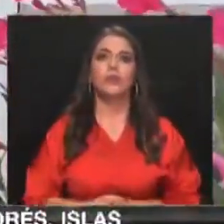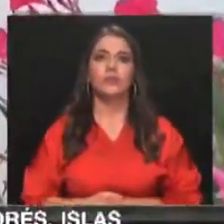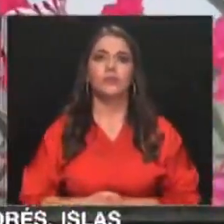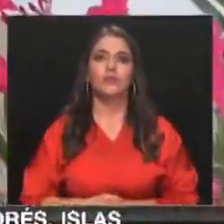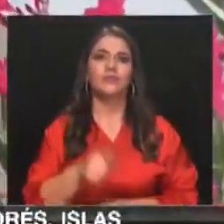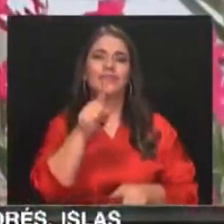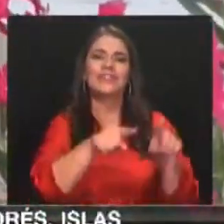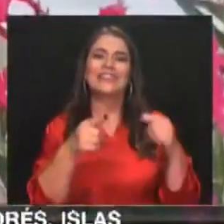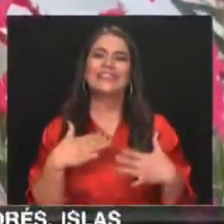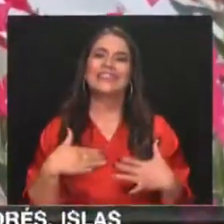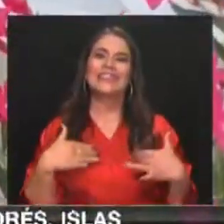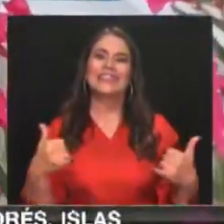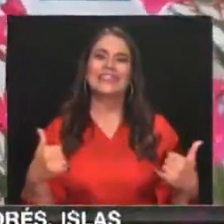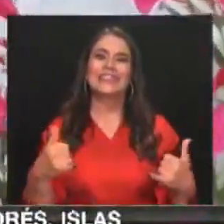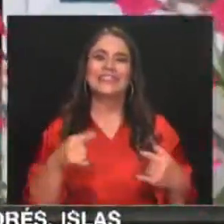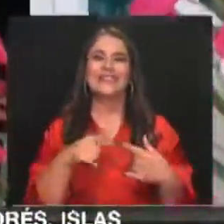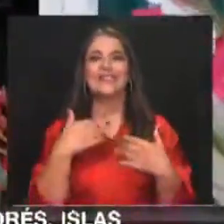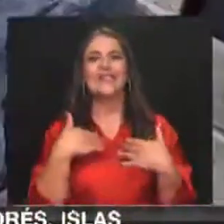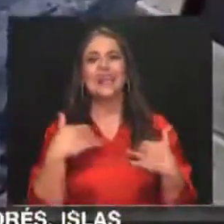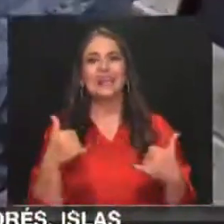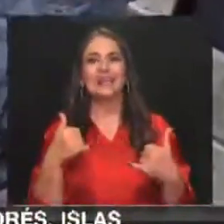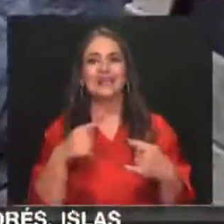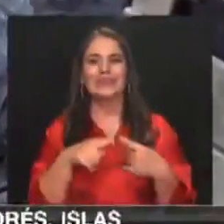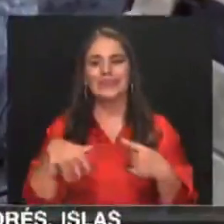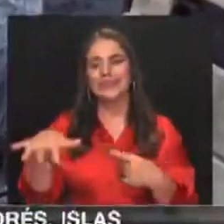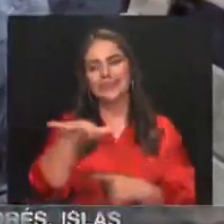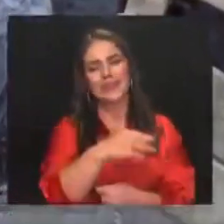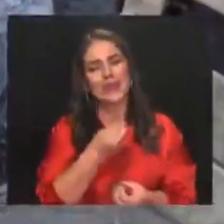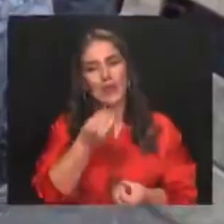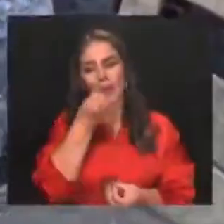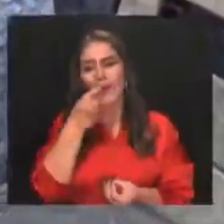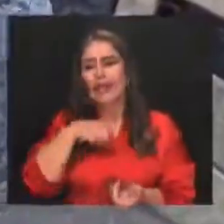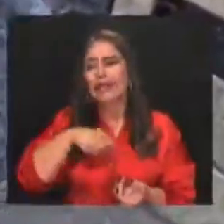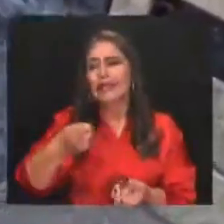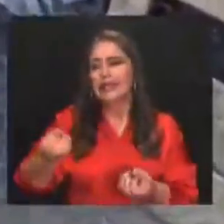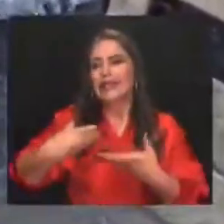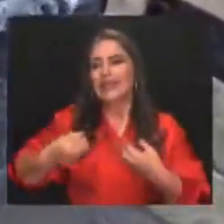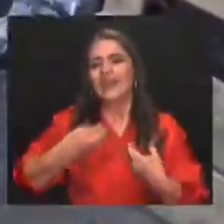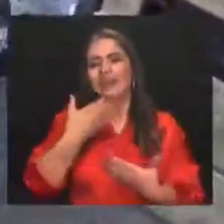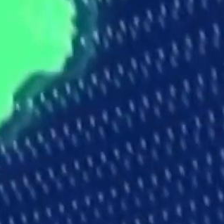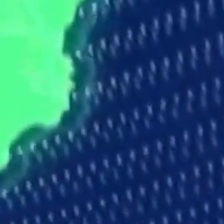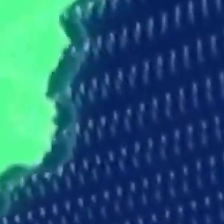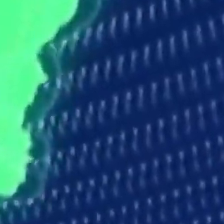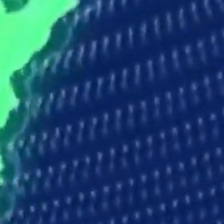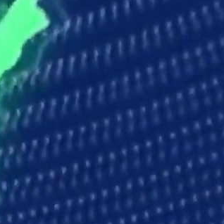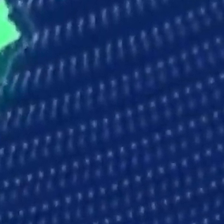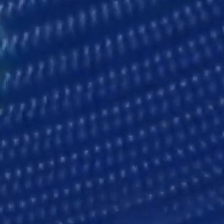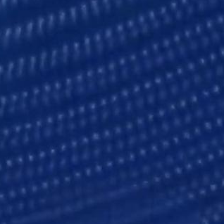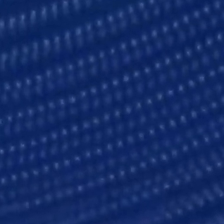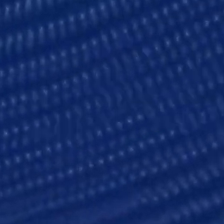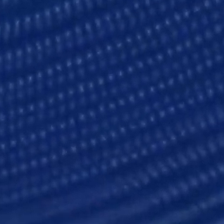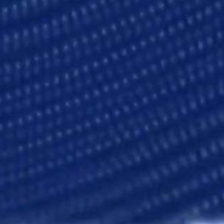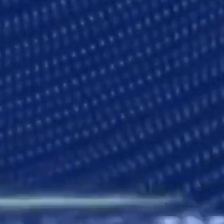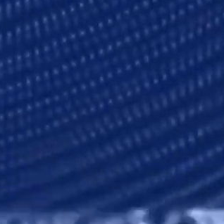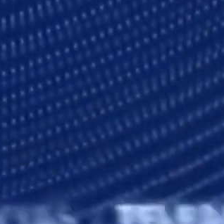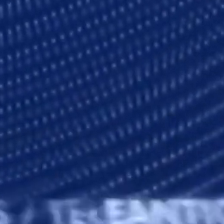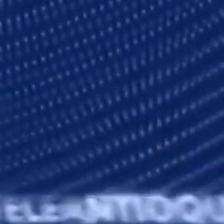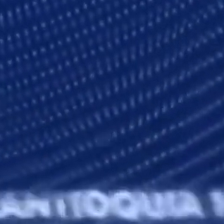sonrisas y agradecimientos, los isleños recibieron los alimentos que tanto necesitaban.